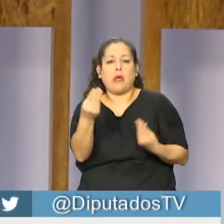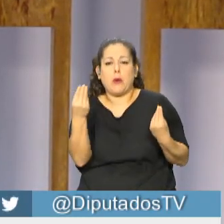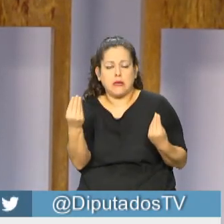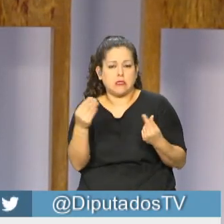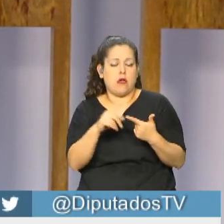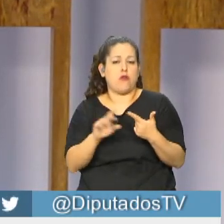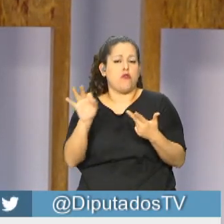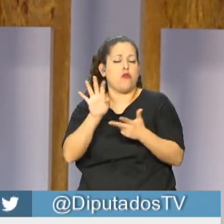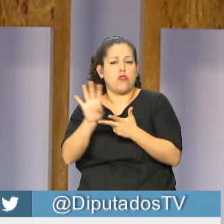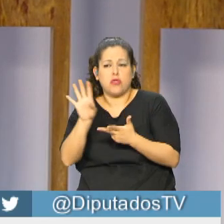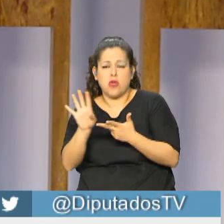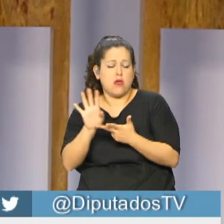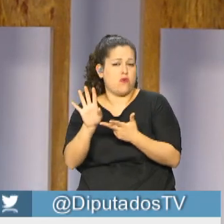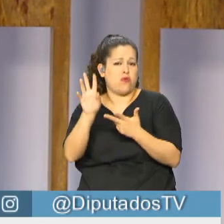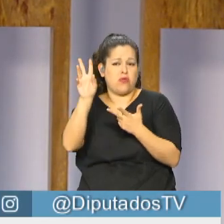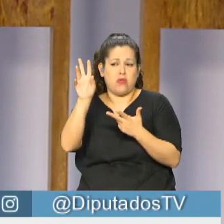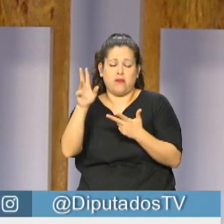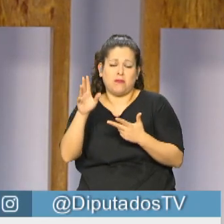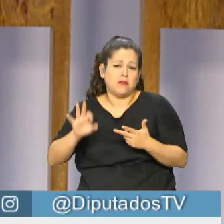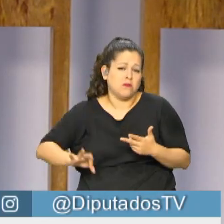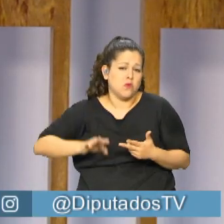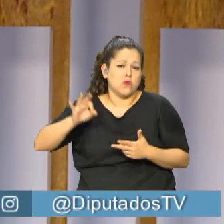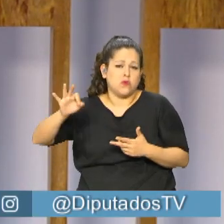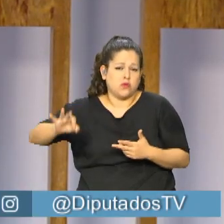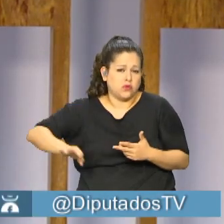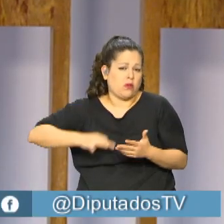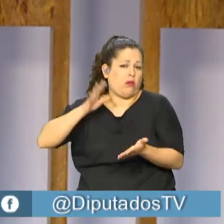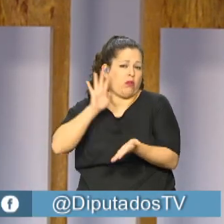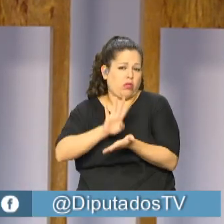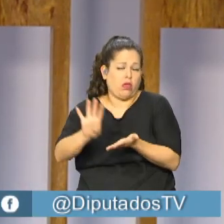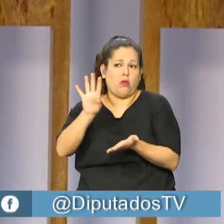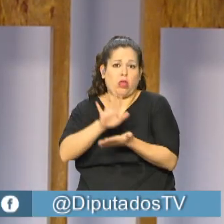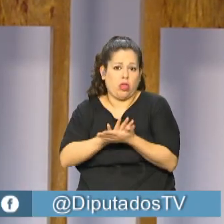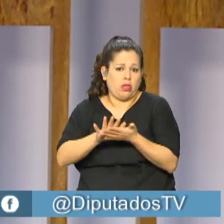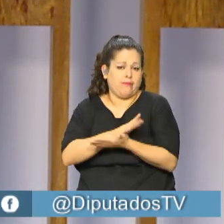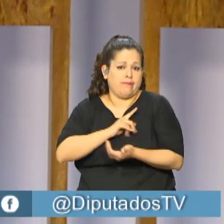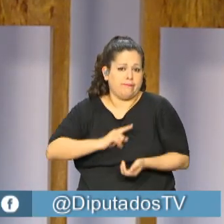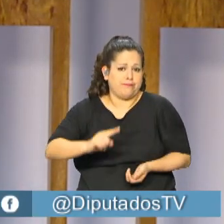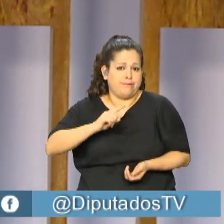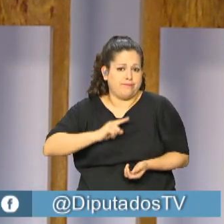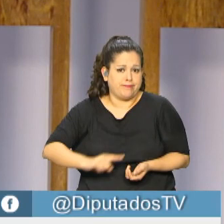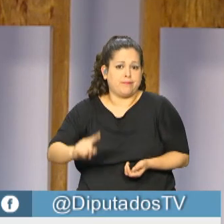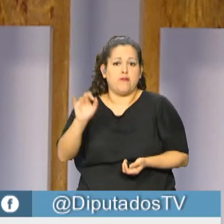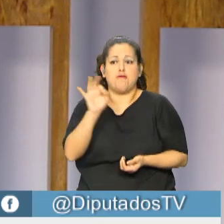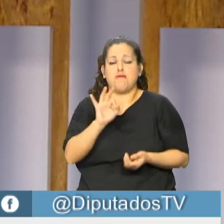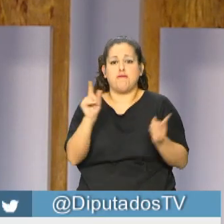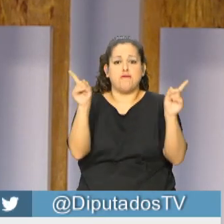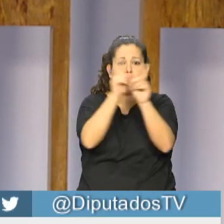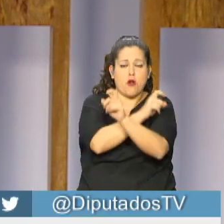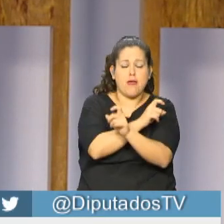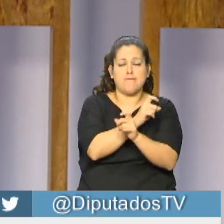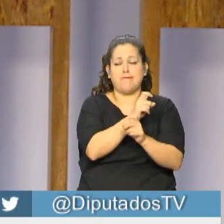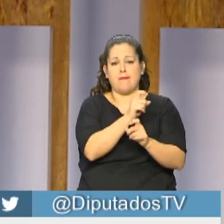La verdad es que estamos con problemas desde hace muchos años, no podemos salir, problemas recurrentes por una necesidad